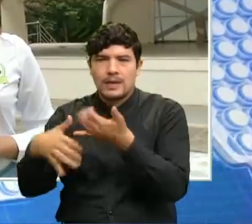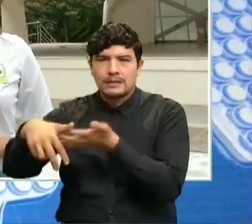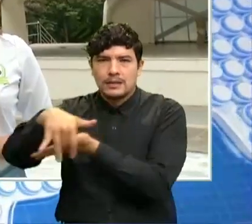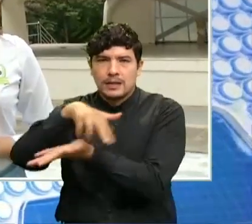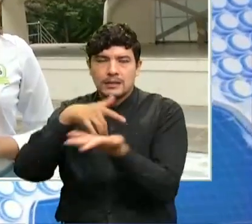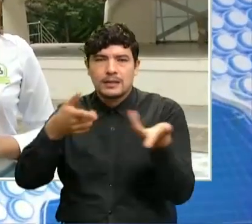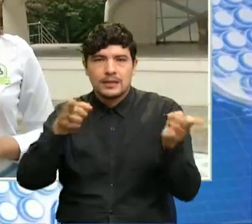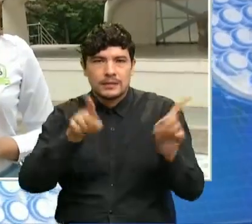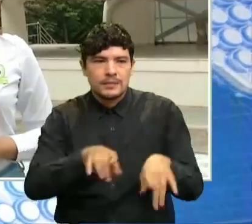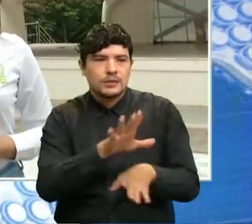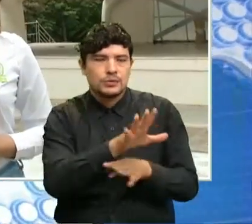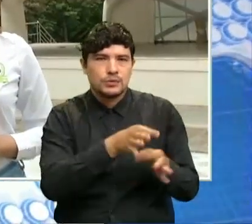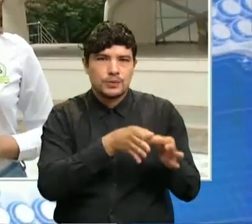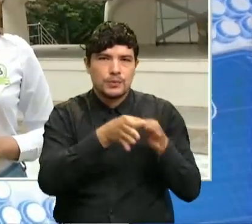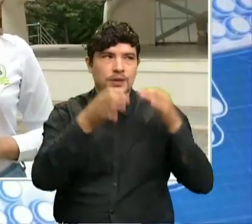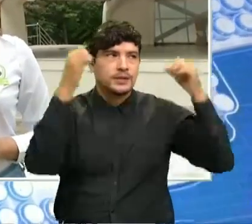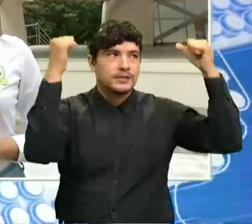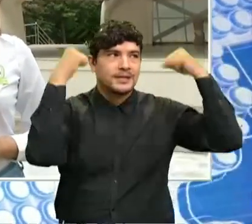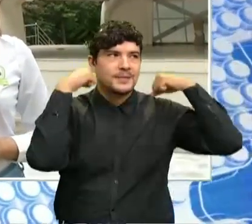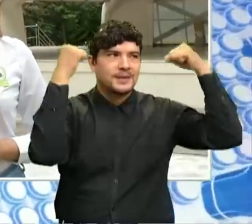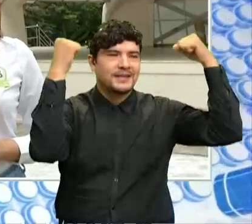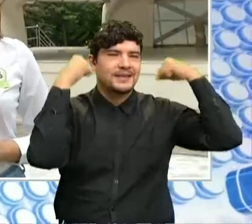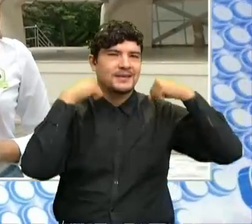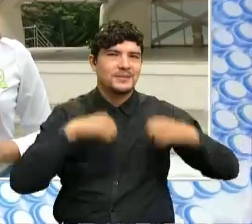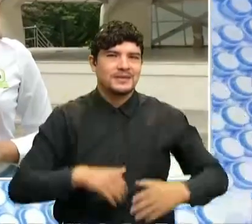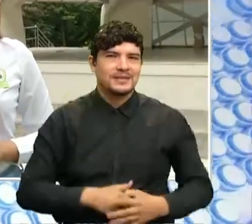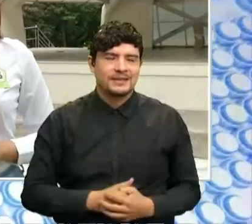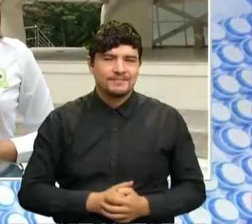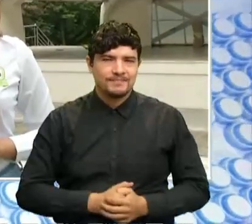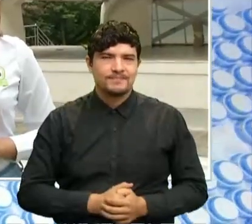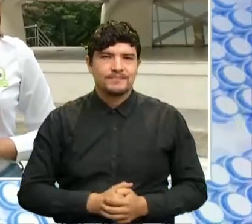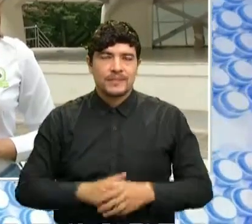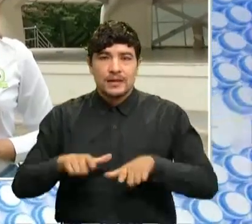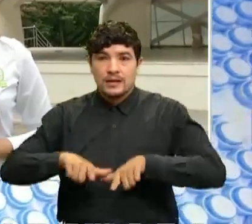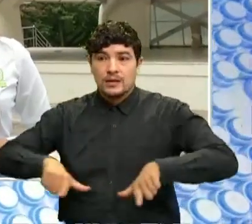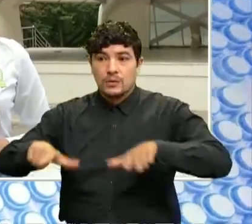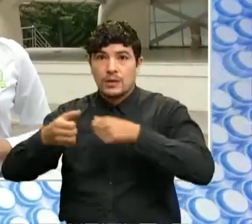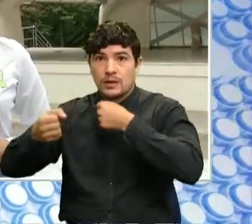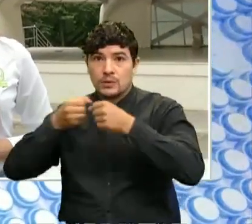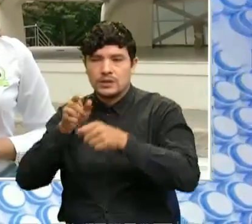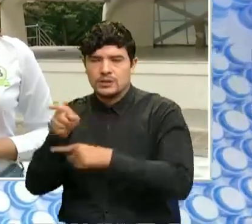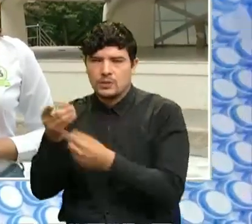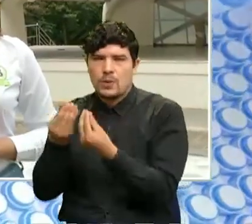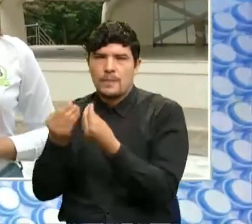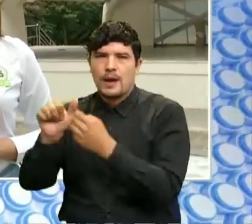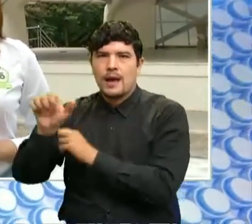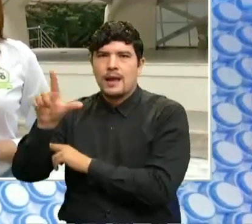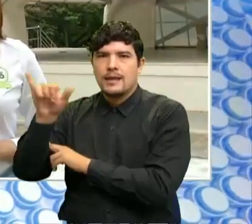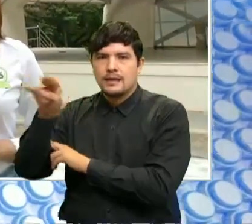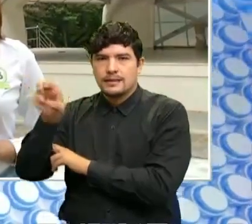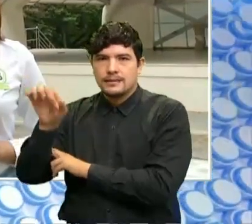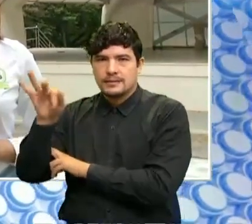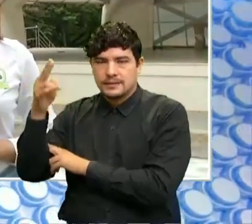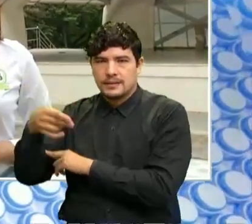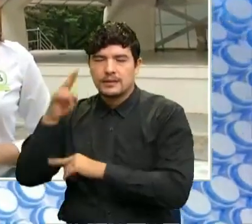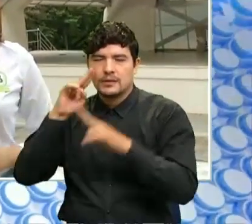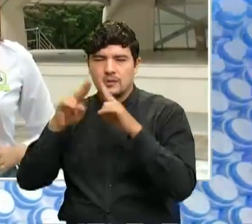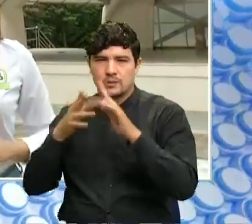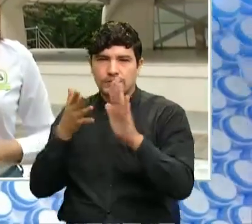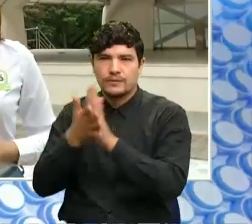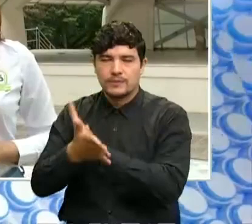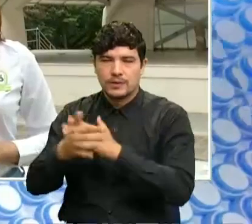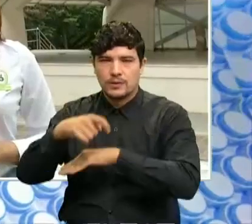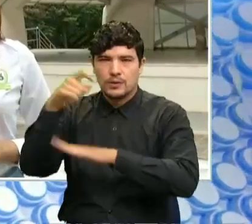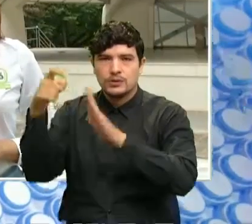el municipio de Piedecuesta. Justamente allí, en el lugar de la noticia, está Lizeth Mesa. Lizeth, ¿cuál es la situación a esta hora en este municipio del área